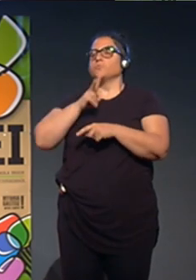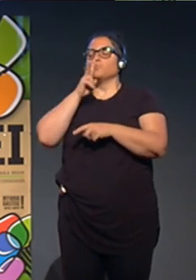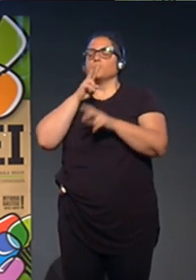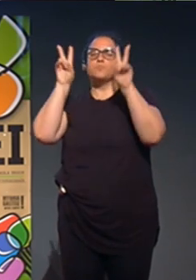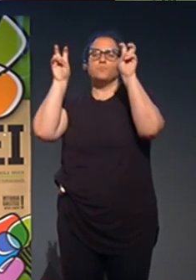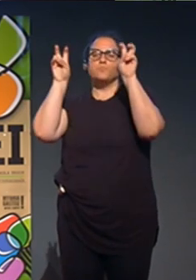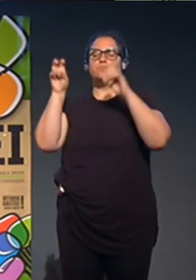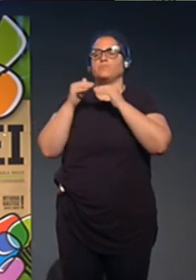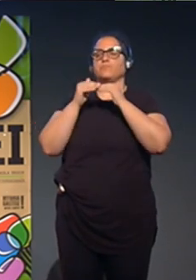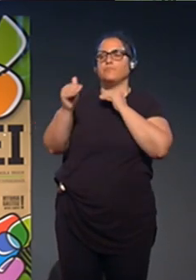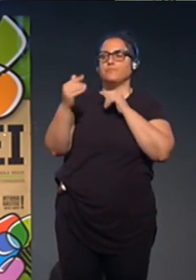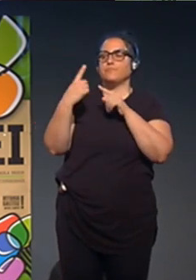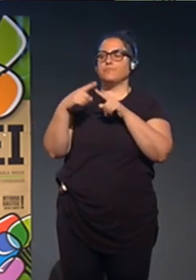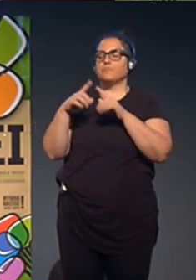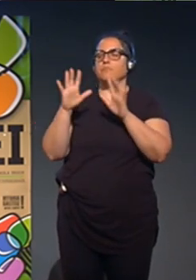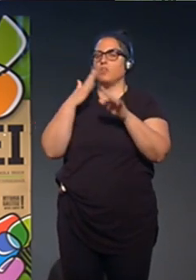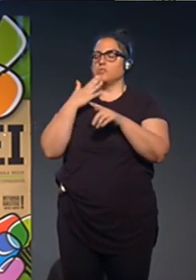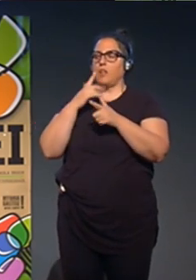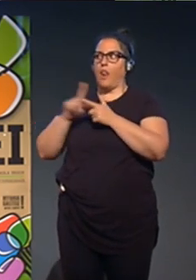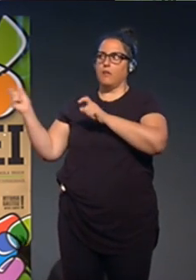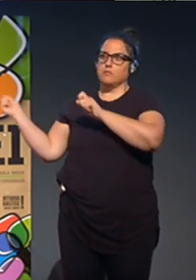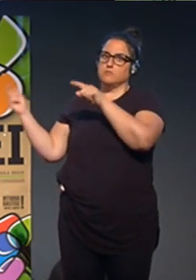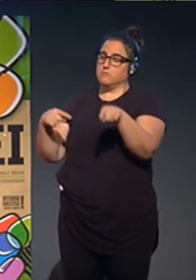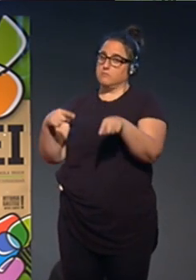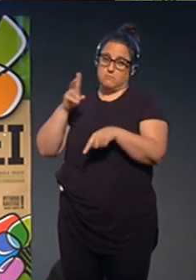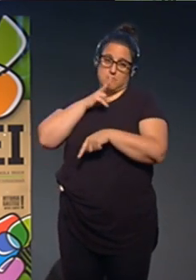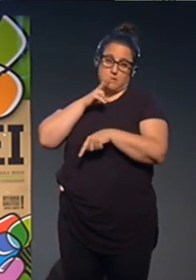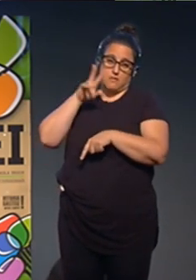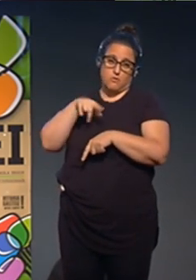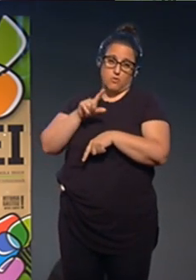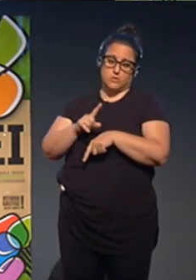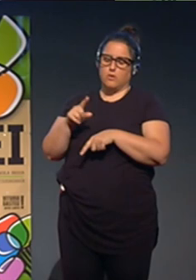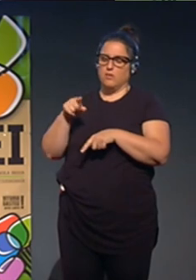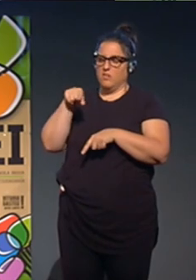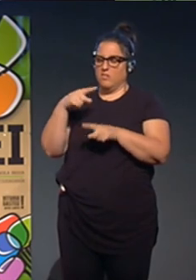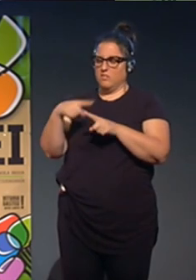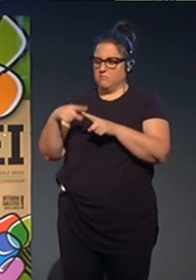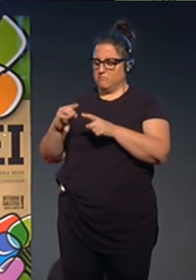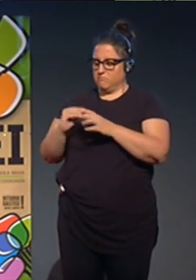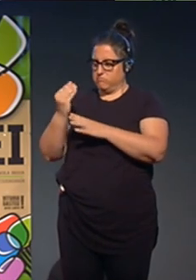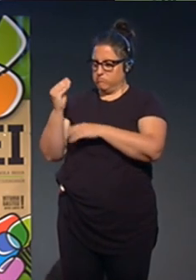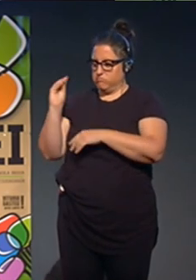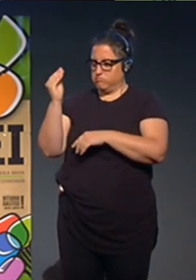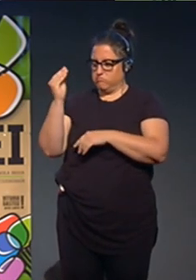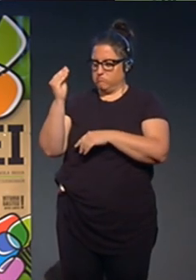esos están viniendo desde muy lejos no son tan verdes o que cuando ahí tienen variedades eh que son